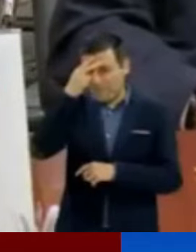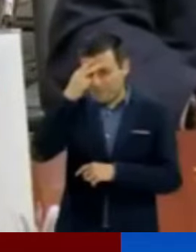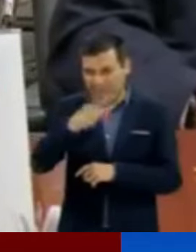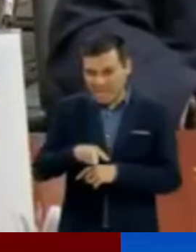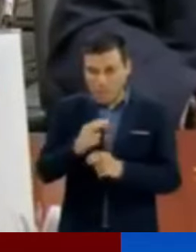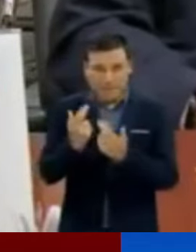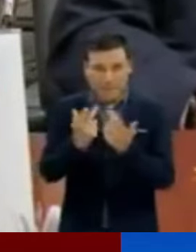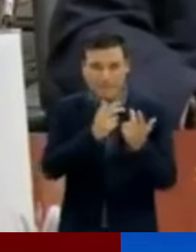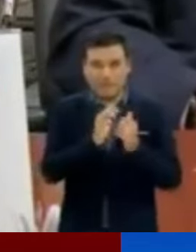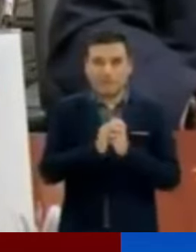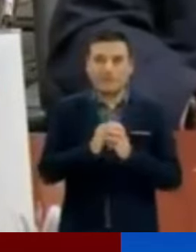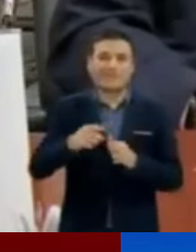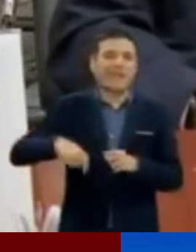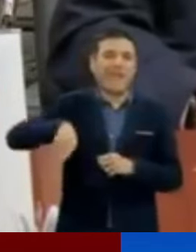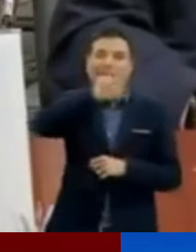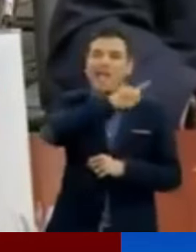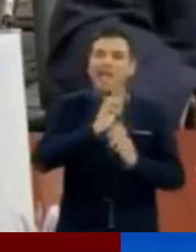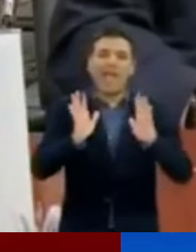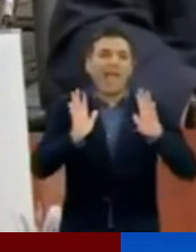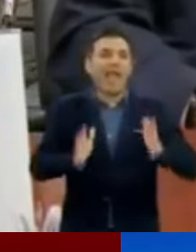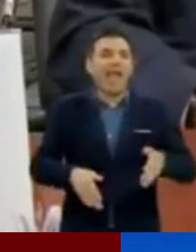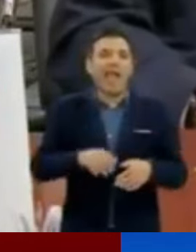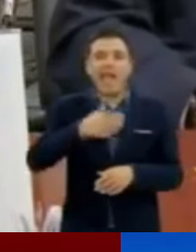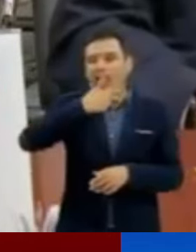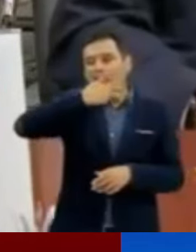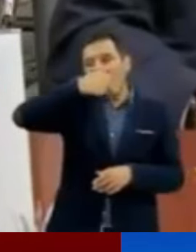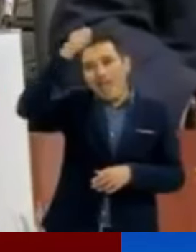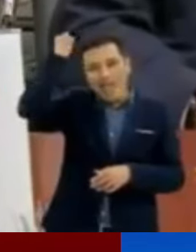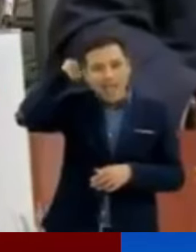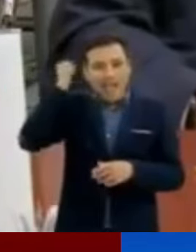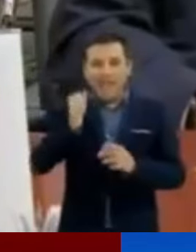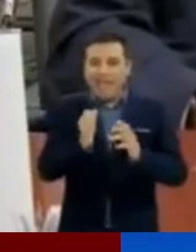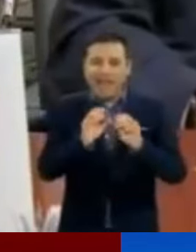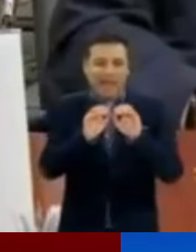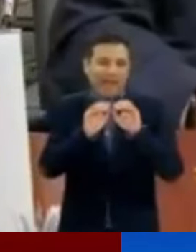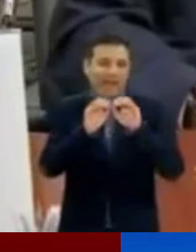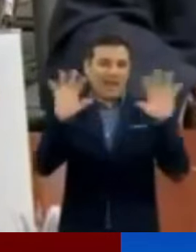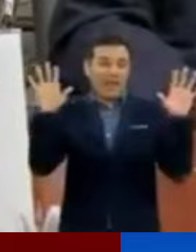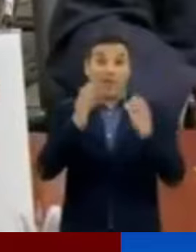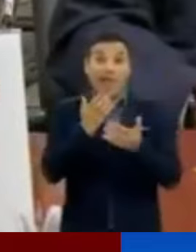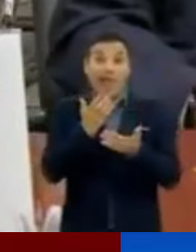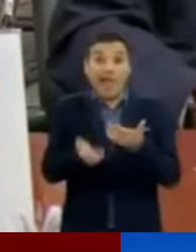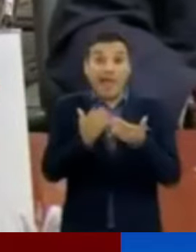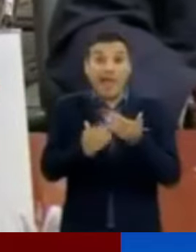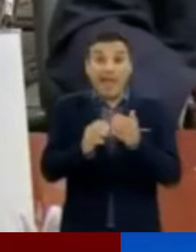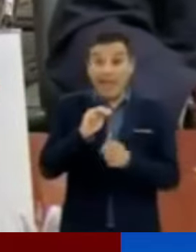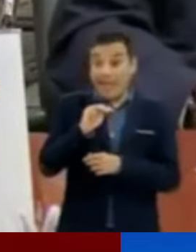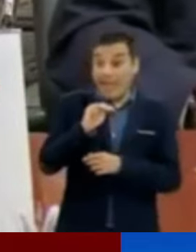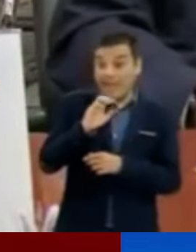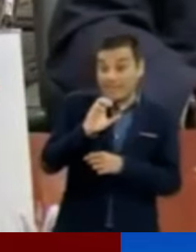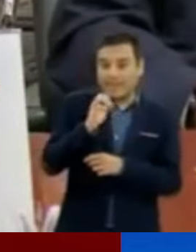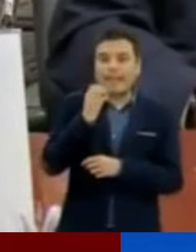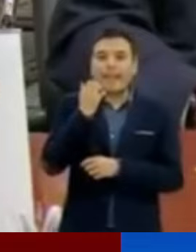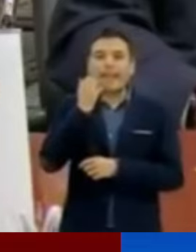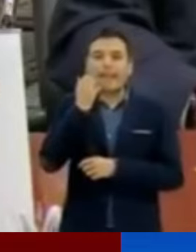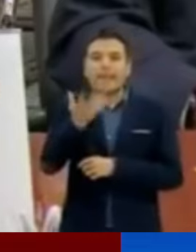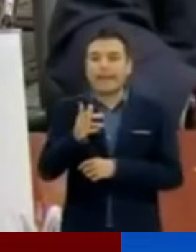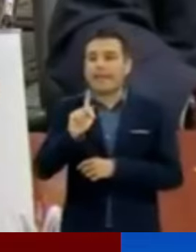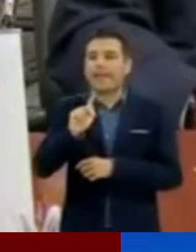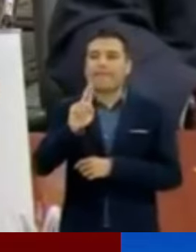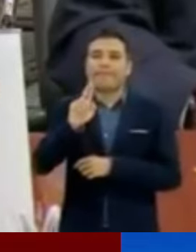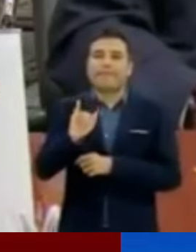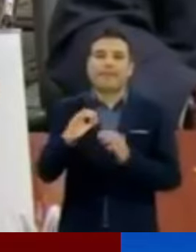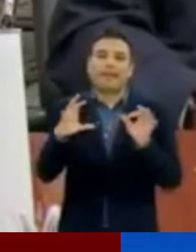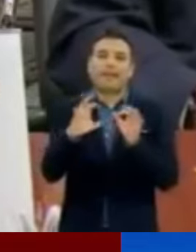fuera máscaras, señores y señoras. Está claro que ahora Movimiento Ciudadano quiere la alianza con el